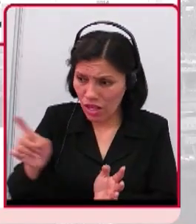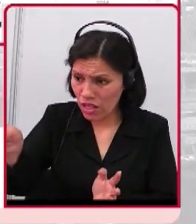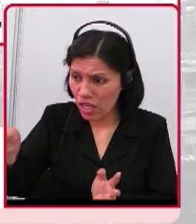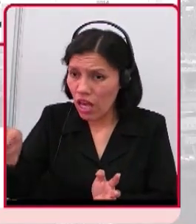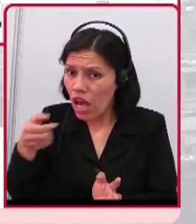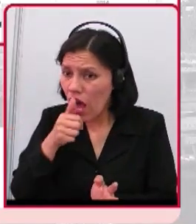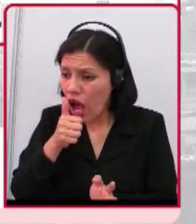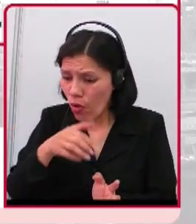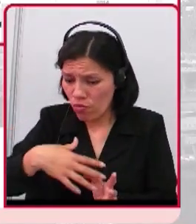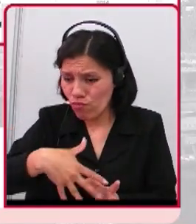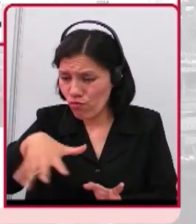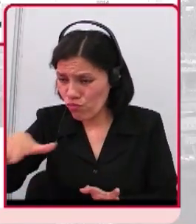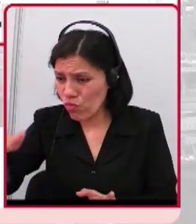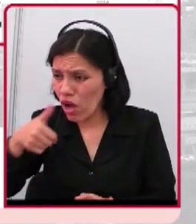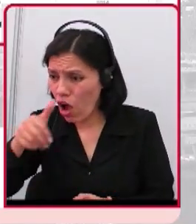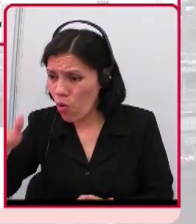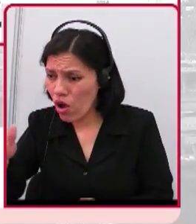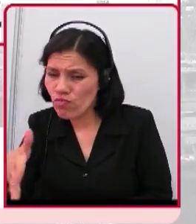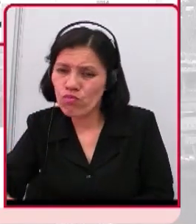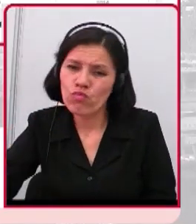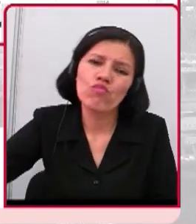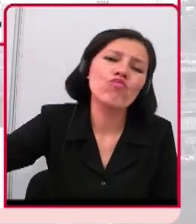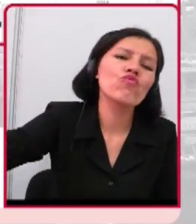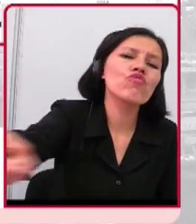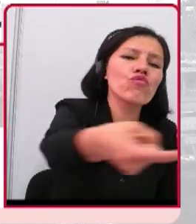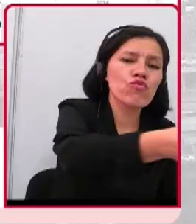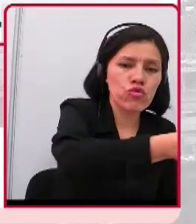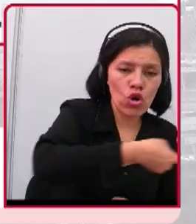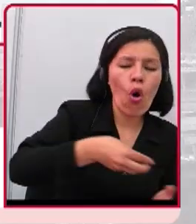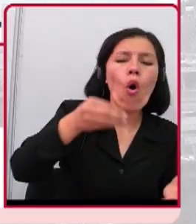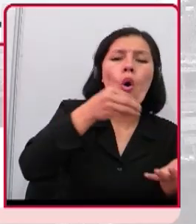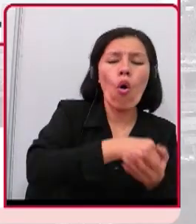recircular directamente a la planta nuevamente, ¿no?